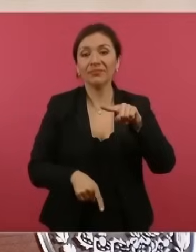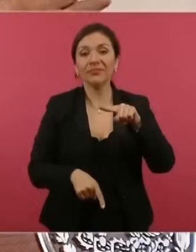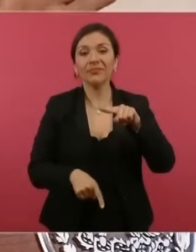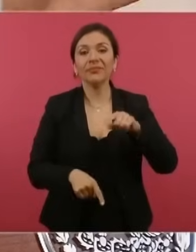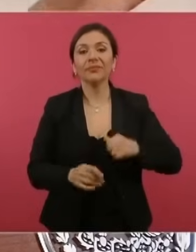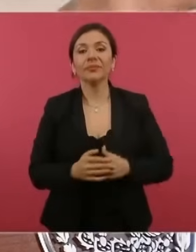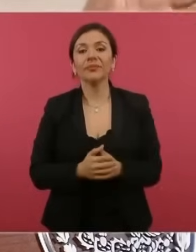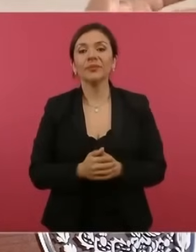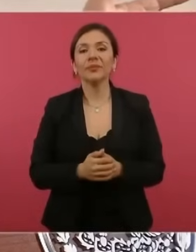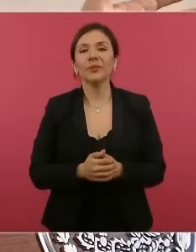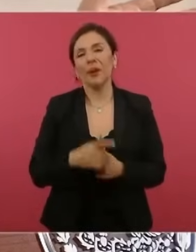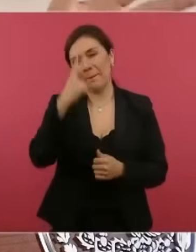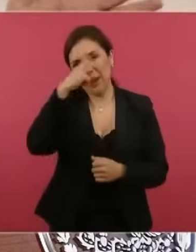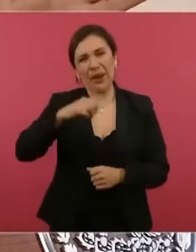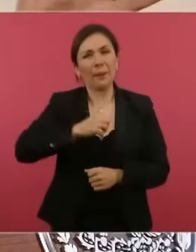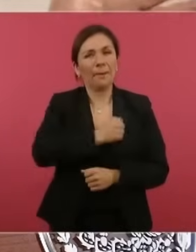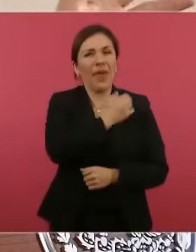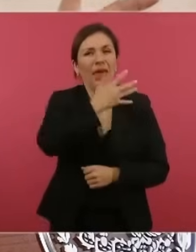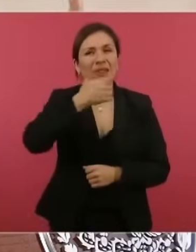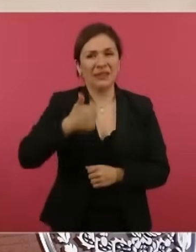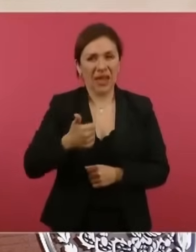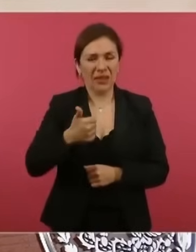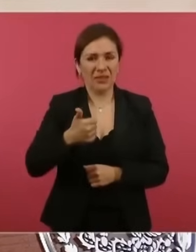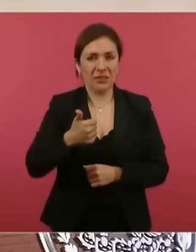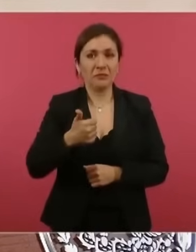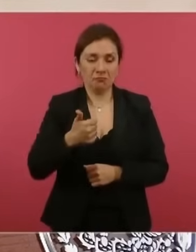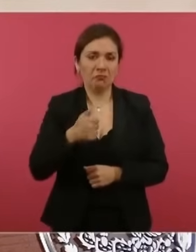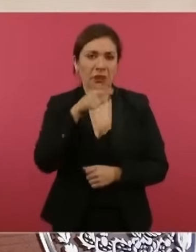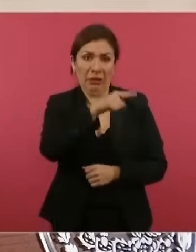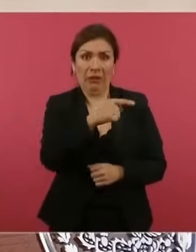los programas del bienestar.